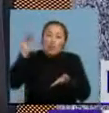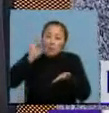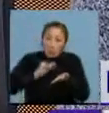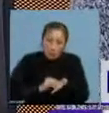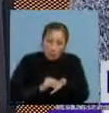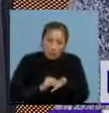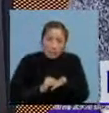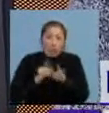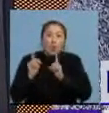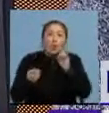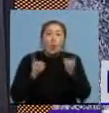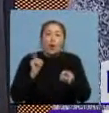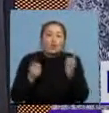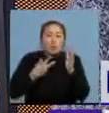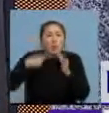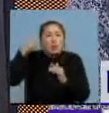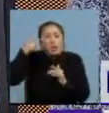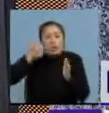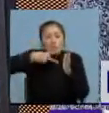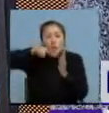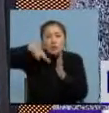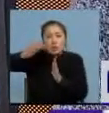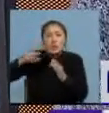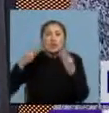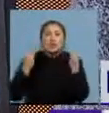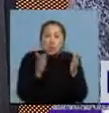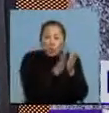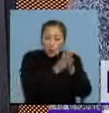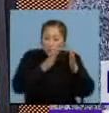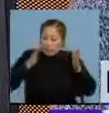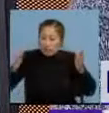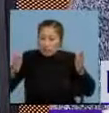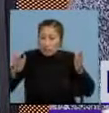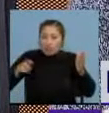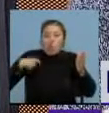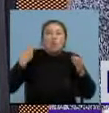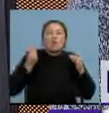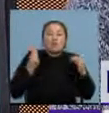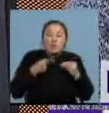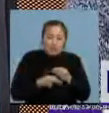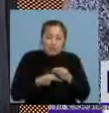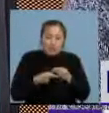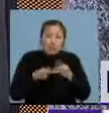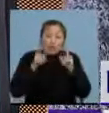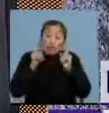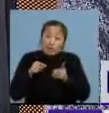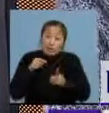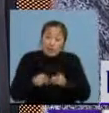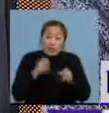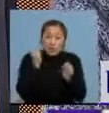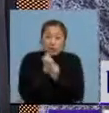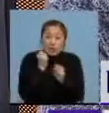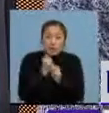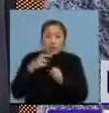cuáles son las razones de los aumentos y que lo que se hizo en todo este periodo en inversiones sobre todo y también estamos trabajando